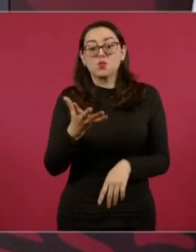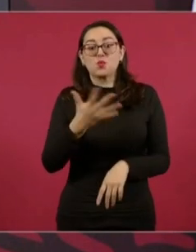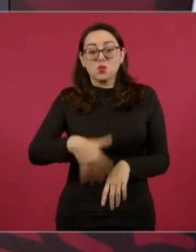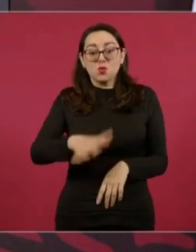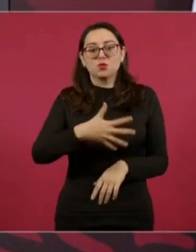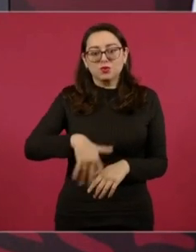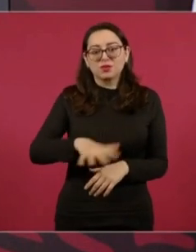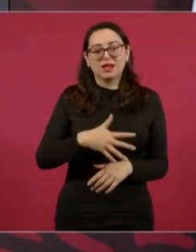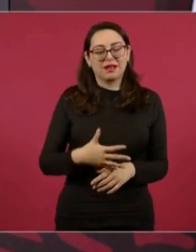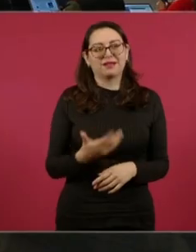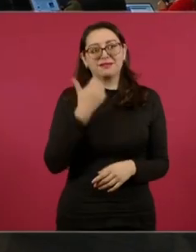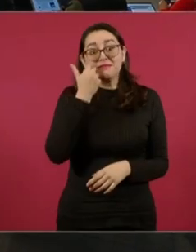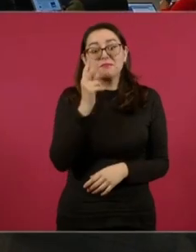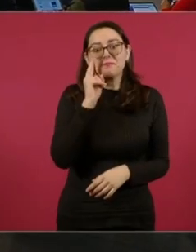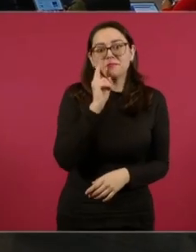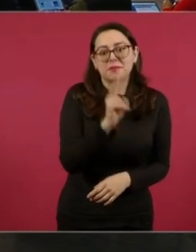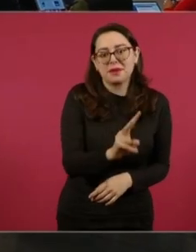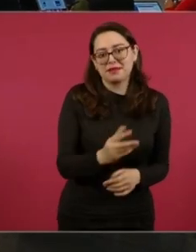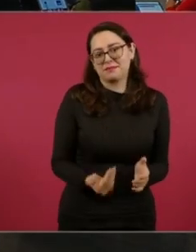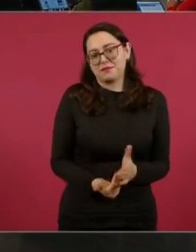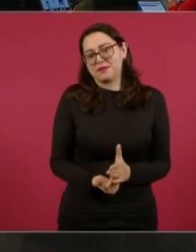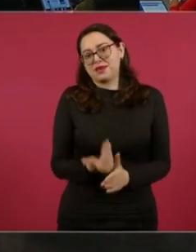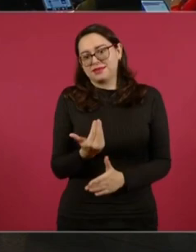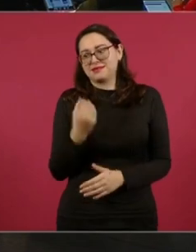El otro día vi